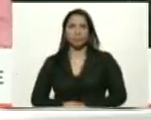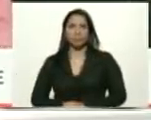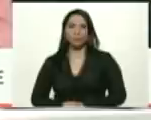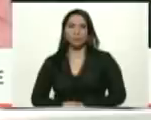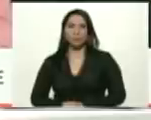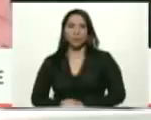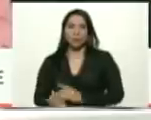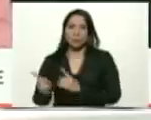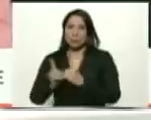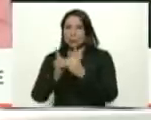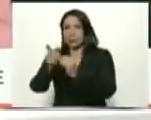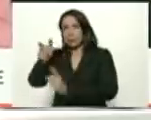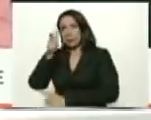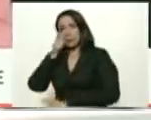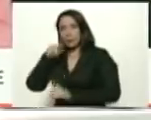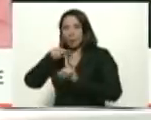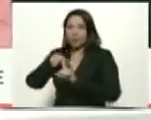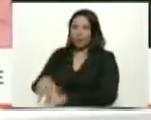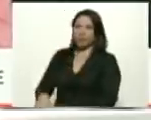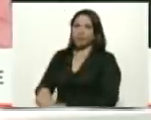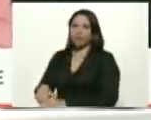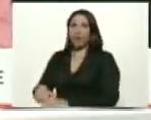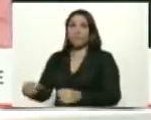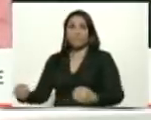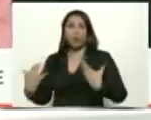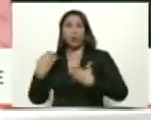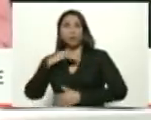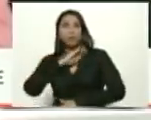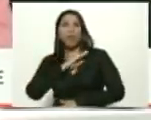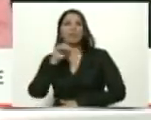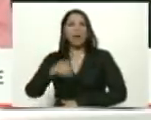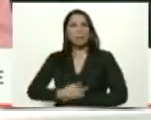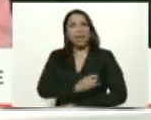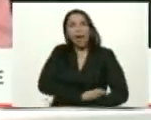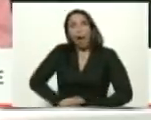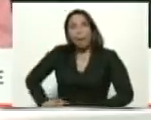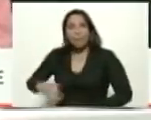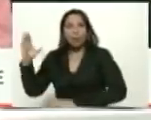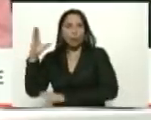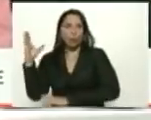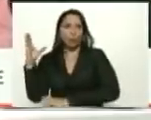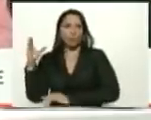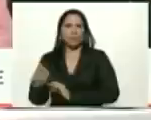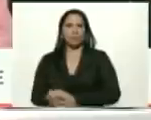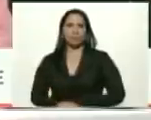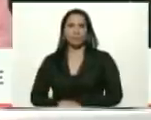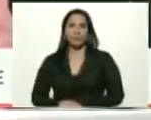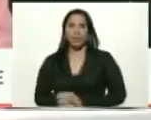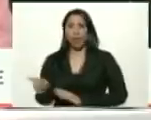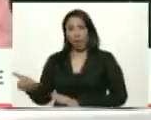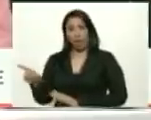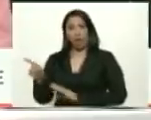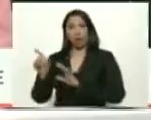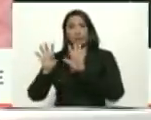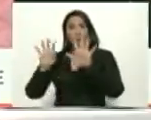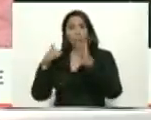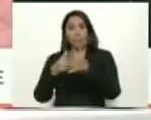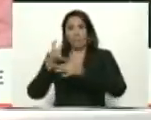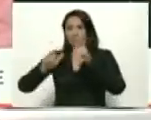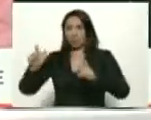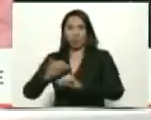de la persecución, de la xenofobia, del coronavirus y del coronahambre desde Colombia. De esos 9.000,